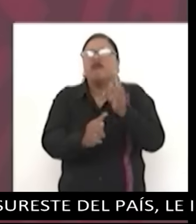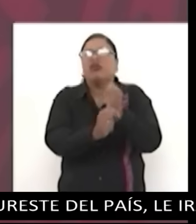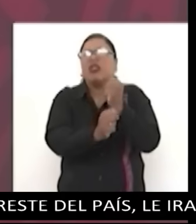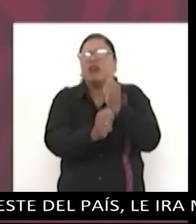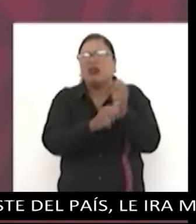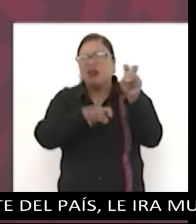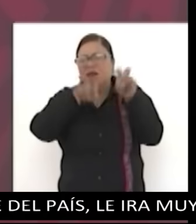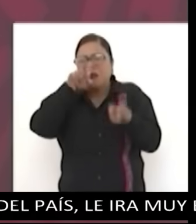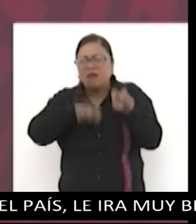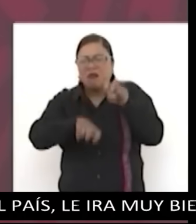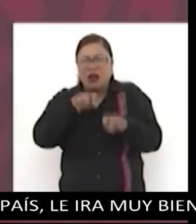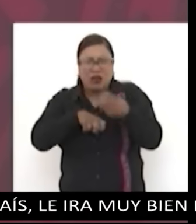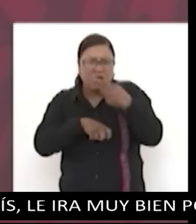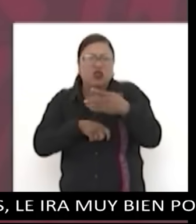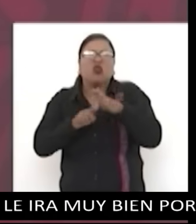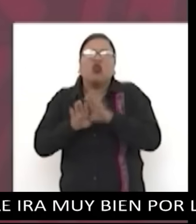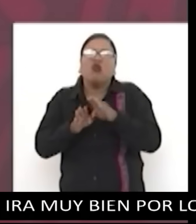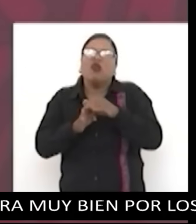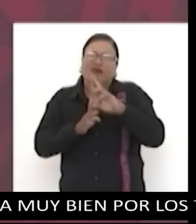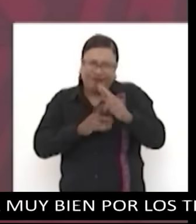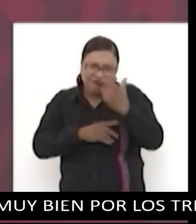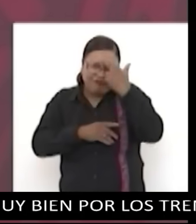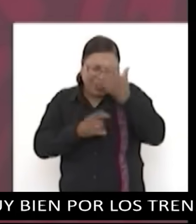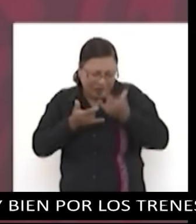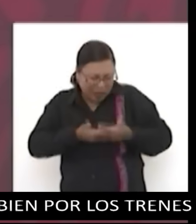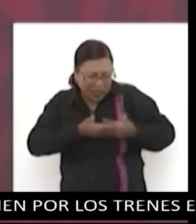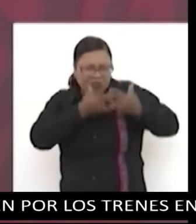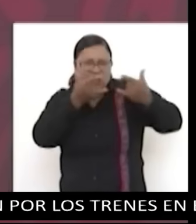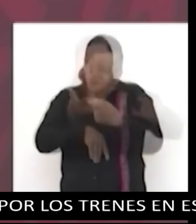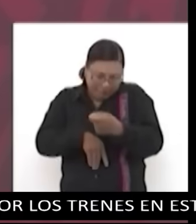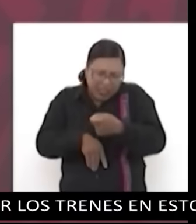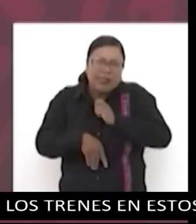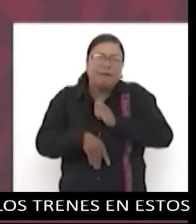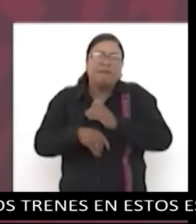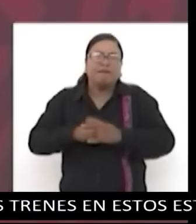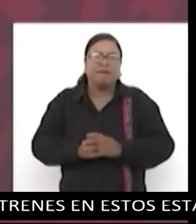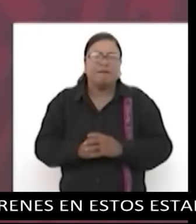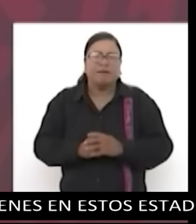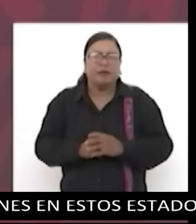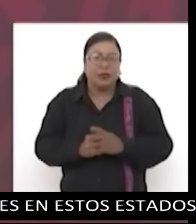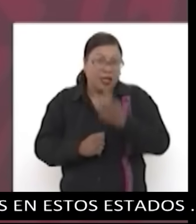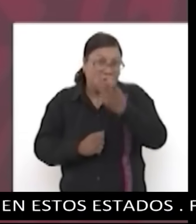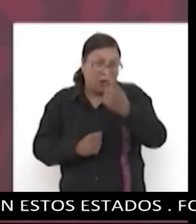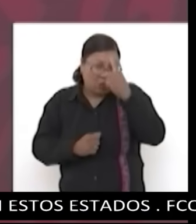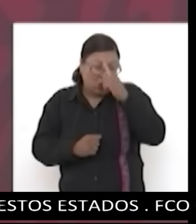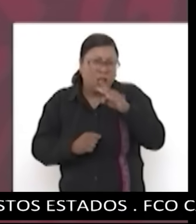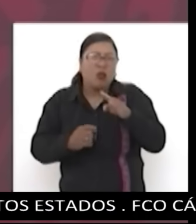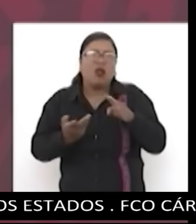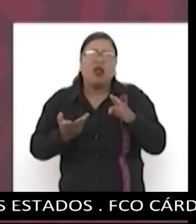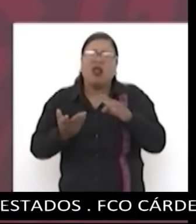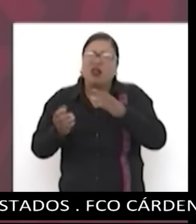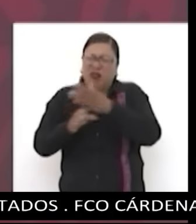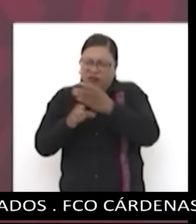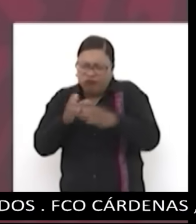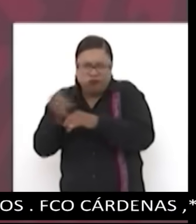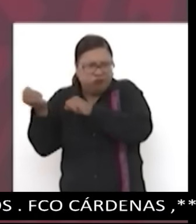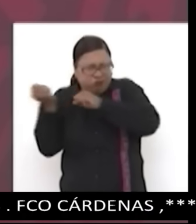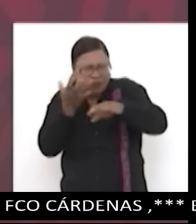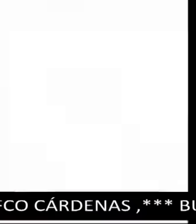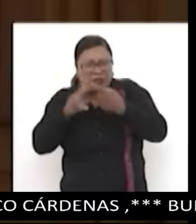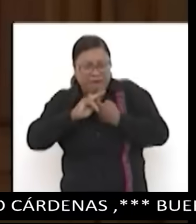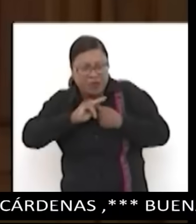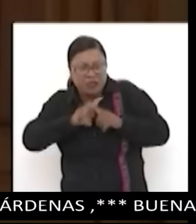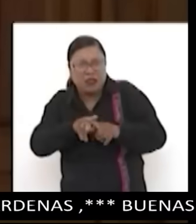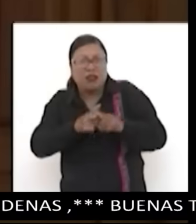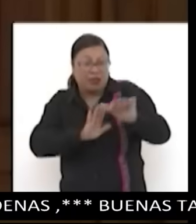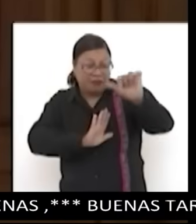que forma parte de su historia, pero sobre todo de su identidad. En tanto que los movimientos de carga iniciaron ya desde